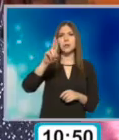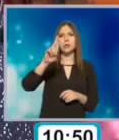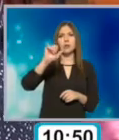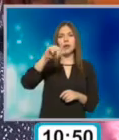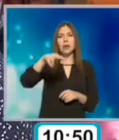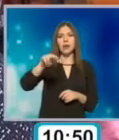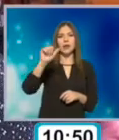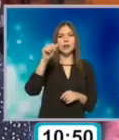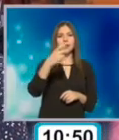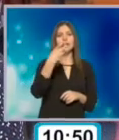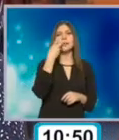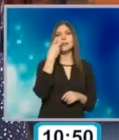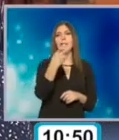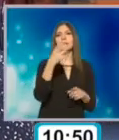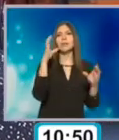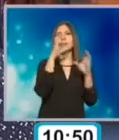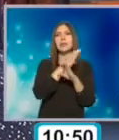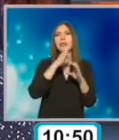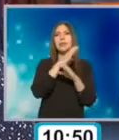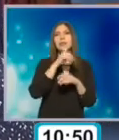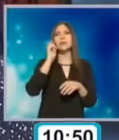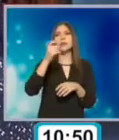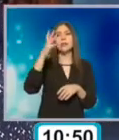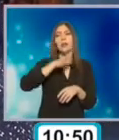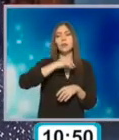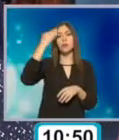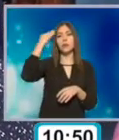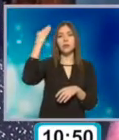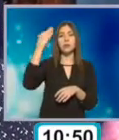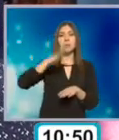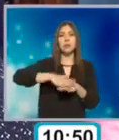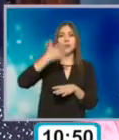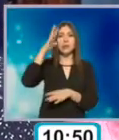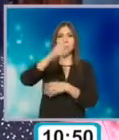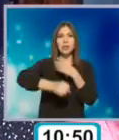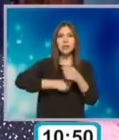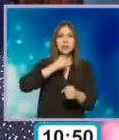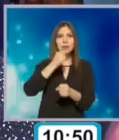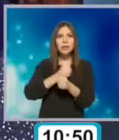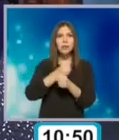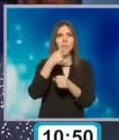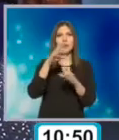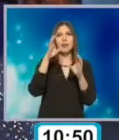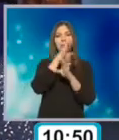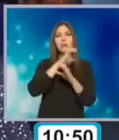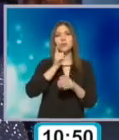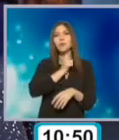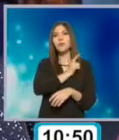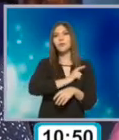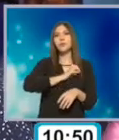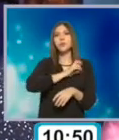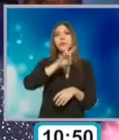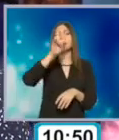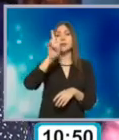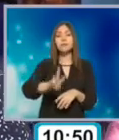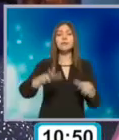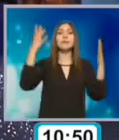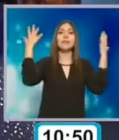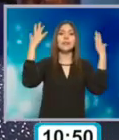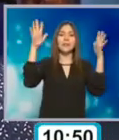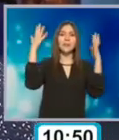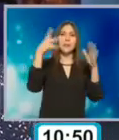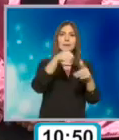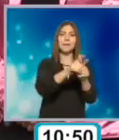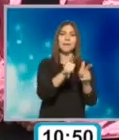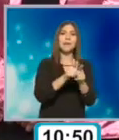bueno, eso es el parteaguas en su carrera, a pesar de que tienen ya más de 10 años dentro de la música del universo sonidero. De verdad, aplauso para ustedes